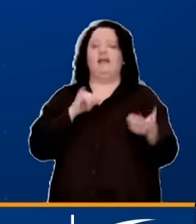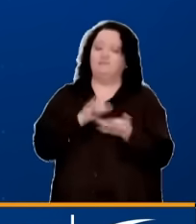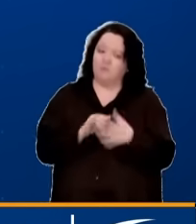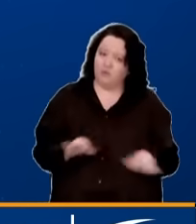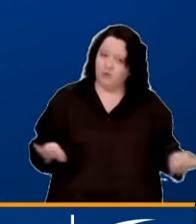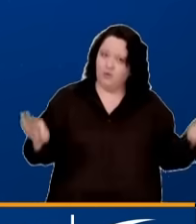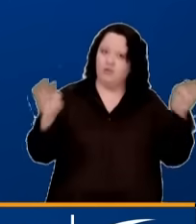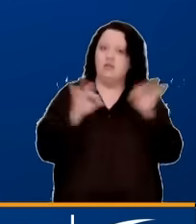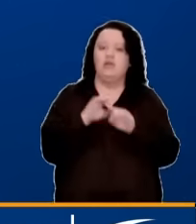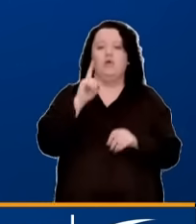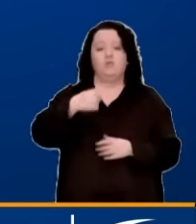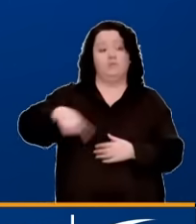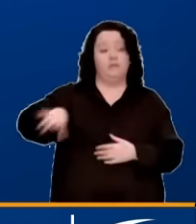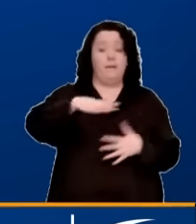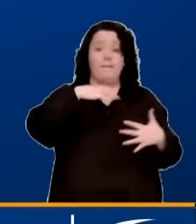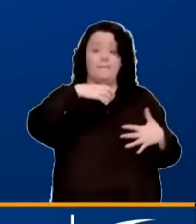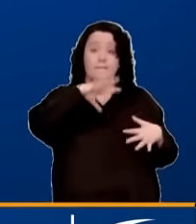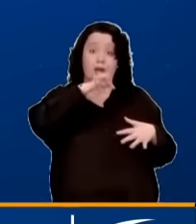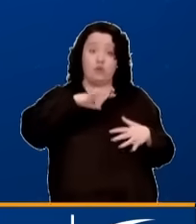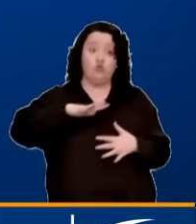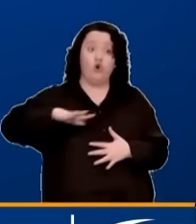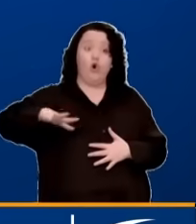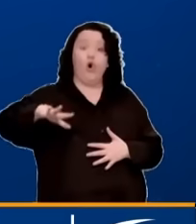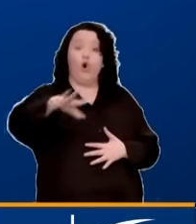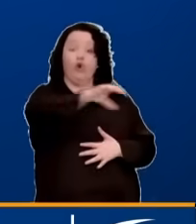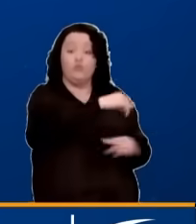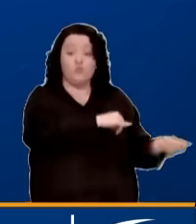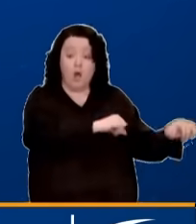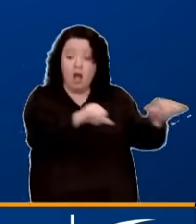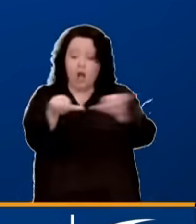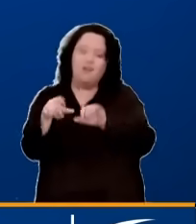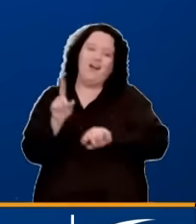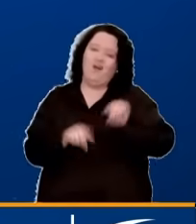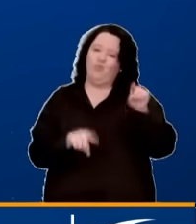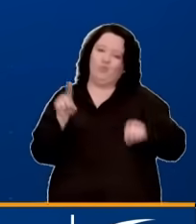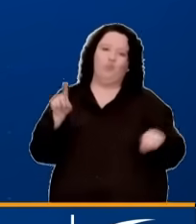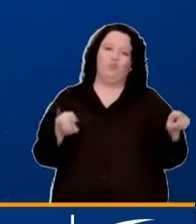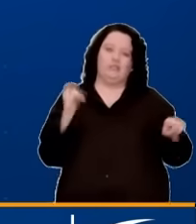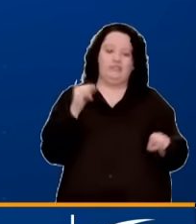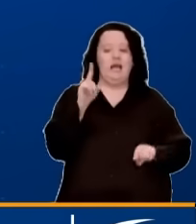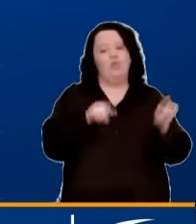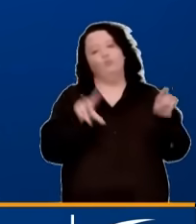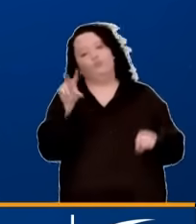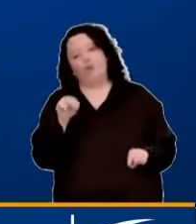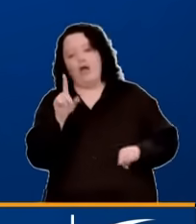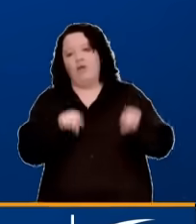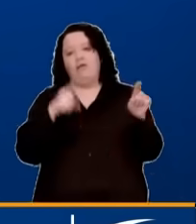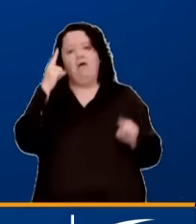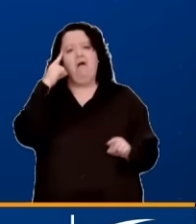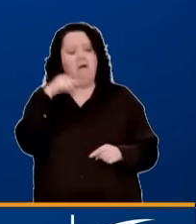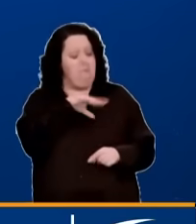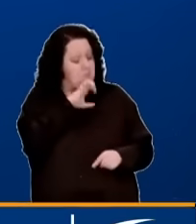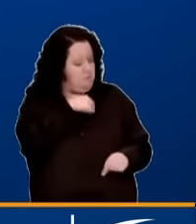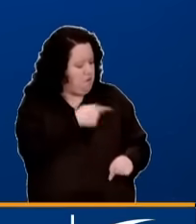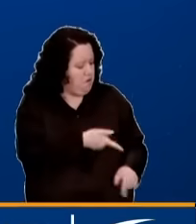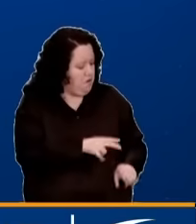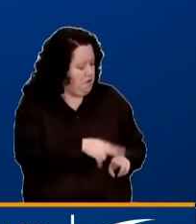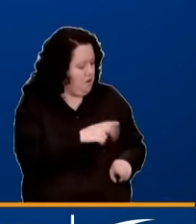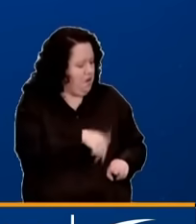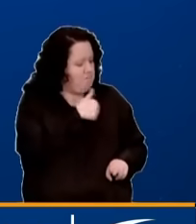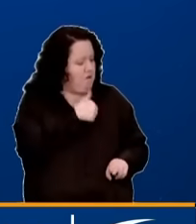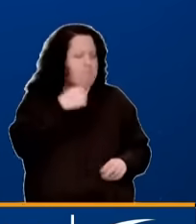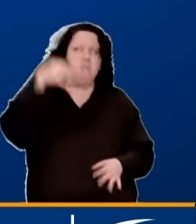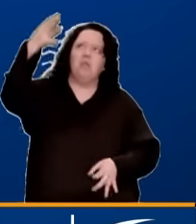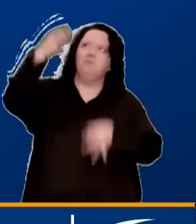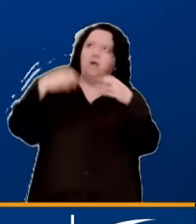porque sabemos que no todos los perritos tienen estos comportamientos, pero hay perros que sí. Entonces hay gente que piensa que porque el perro de ellos soporta la pólvora,